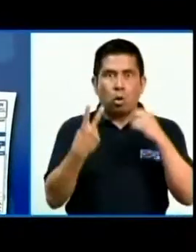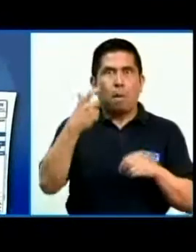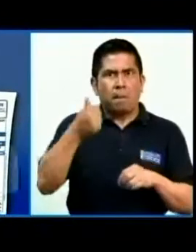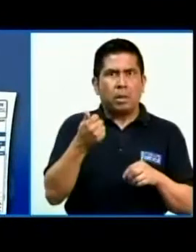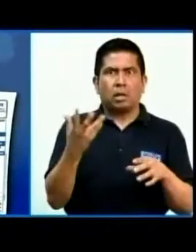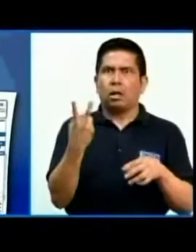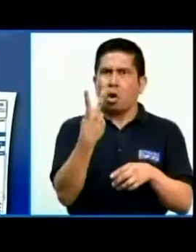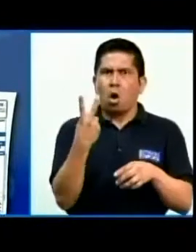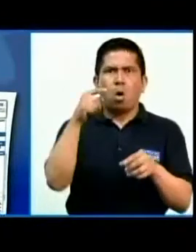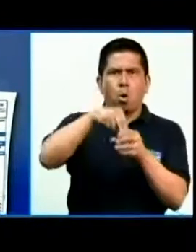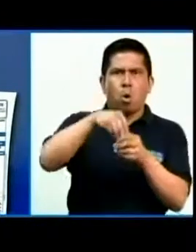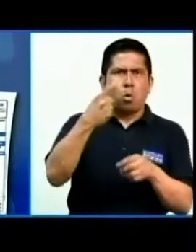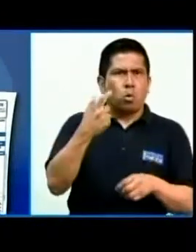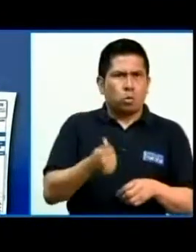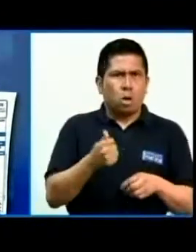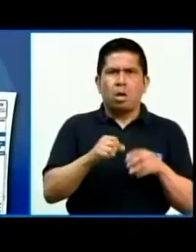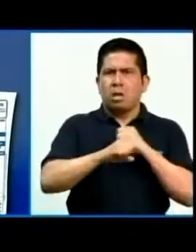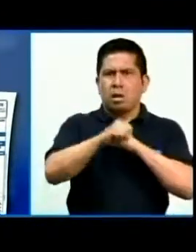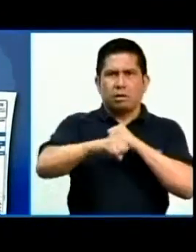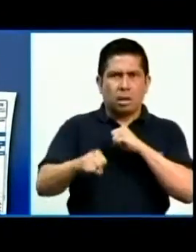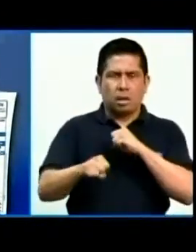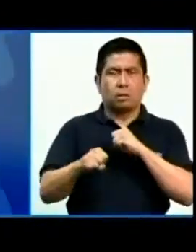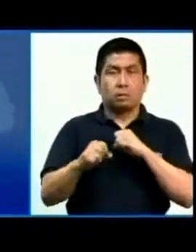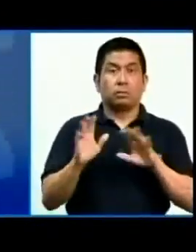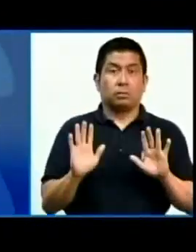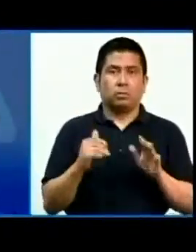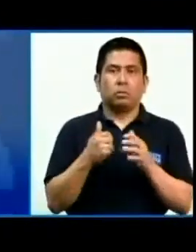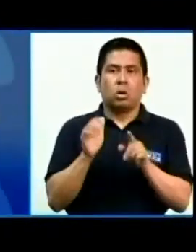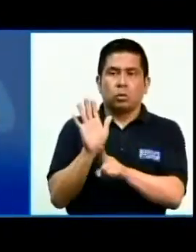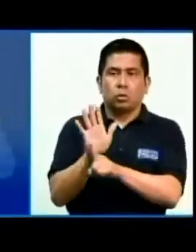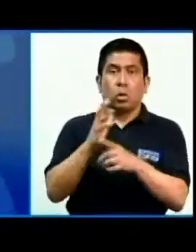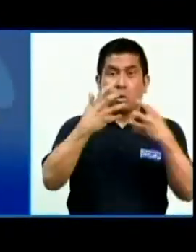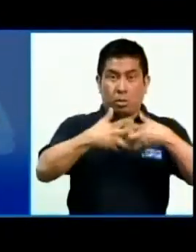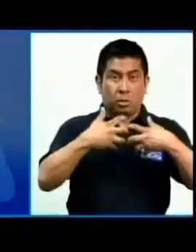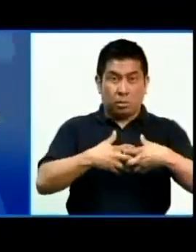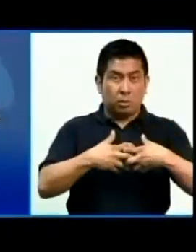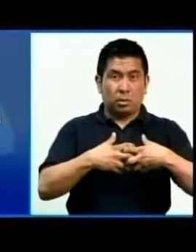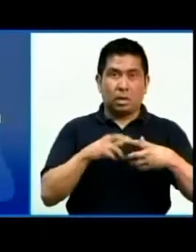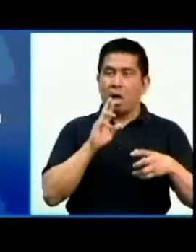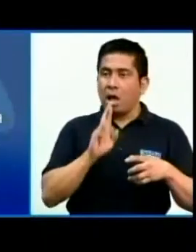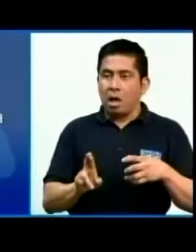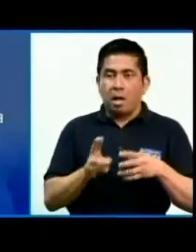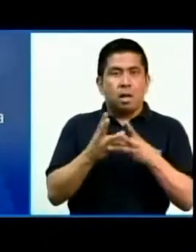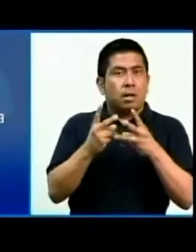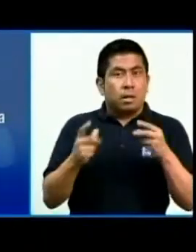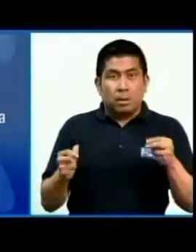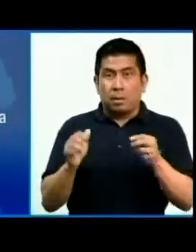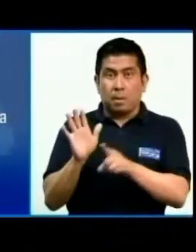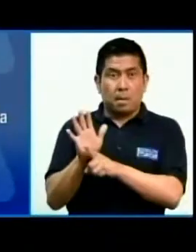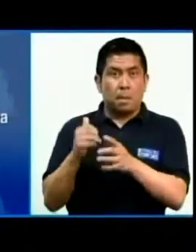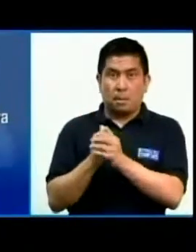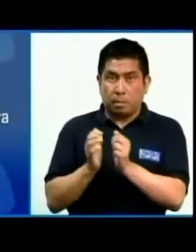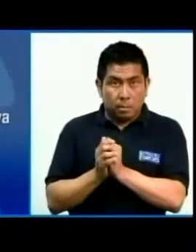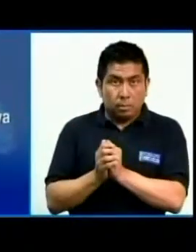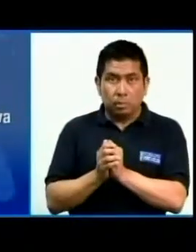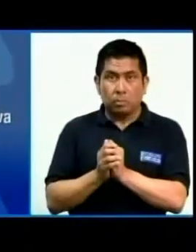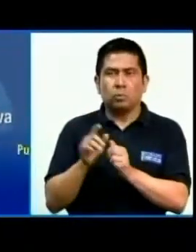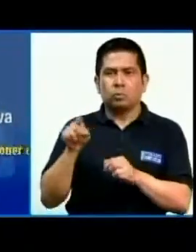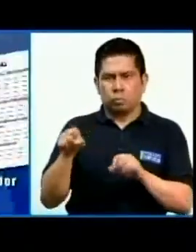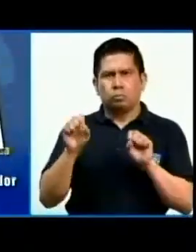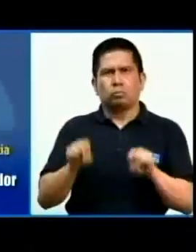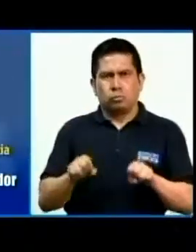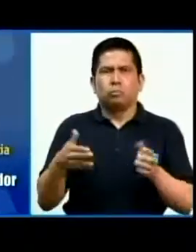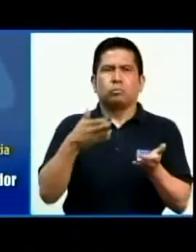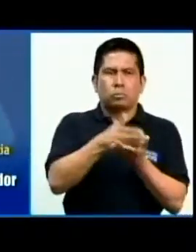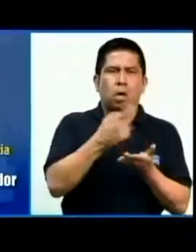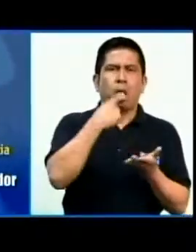doble pago o días facturados mayor al periodo mensual. En caso que su proveedor no le resuelva satisfactoriamente su reclamo,